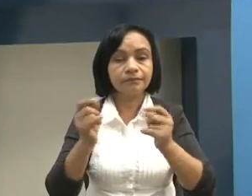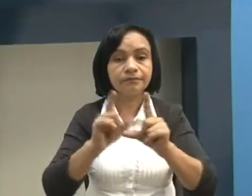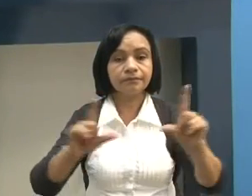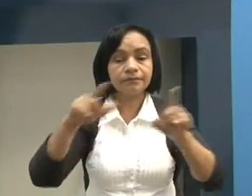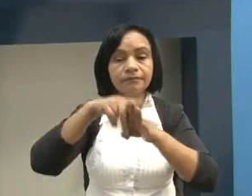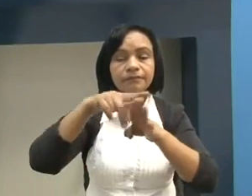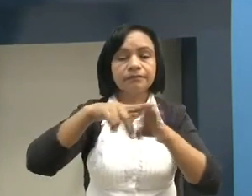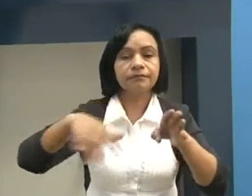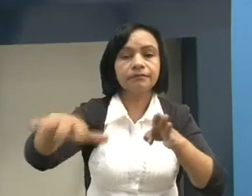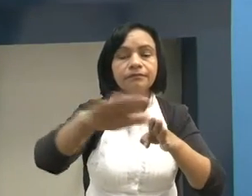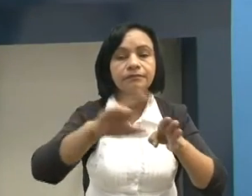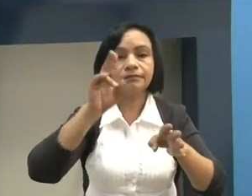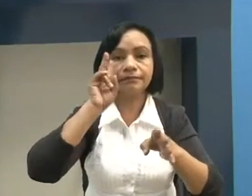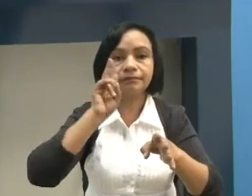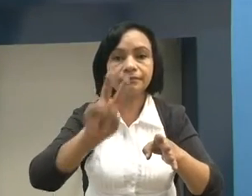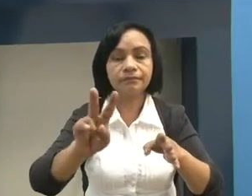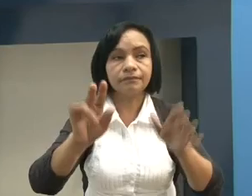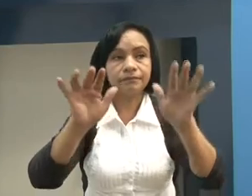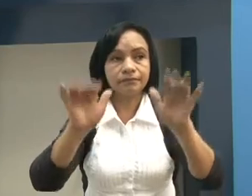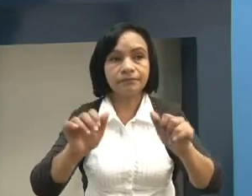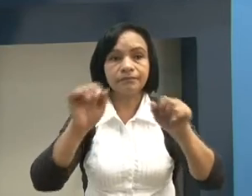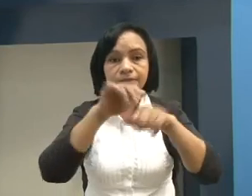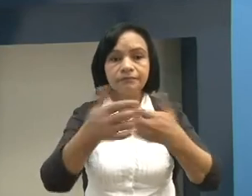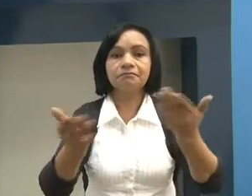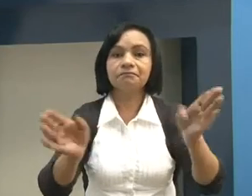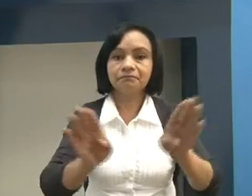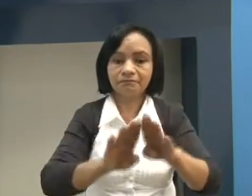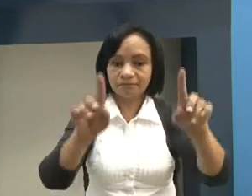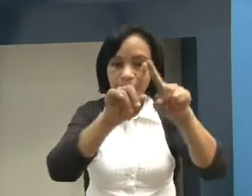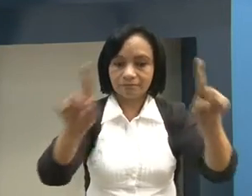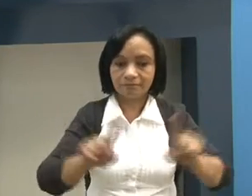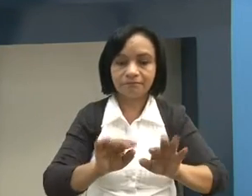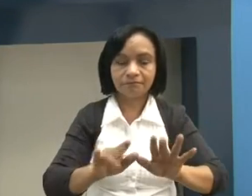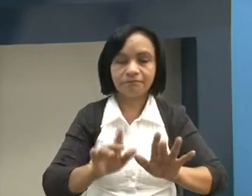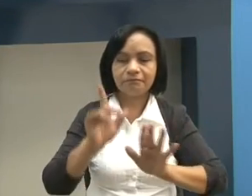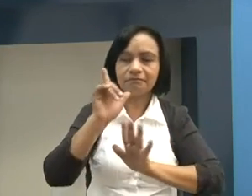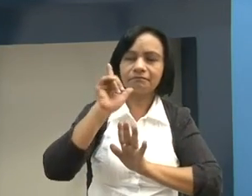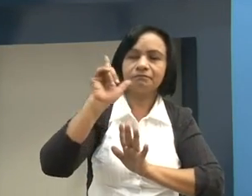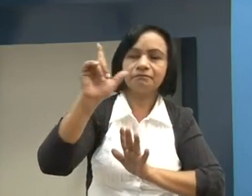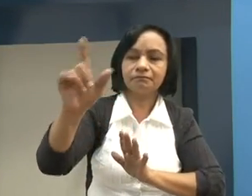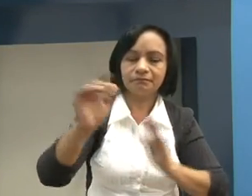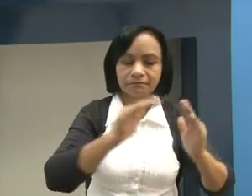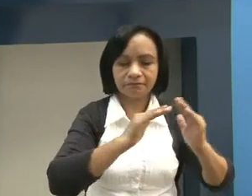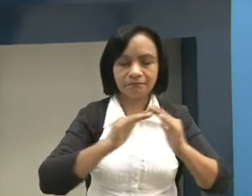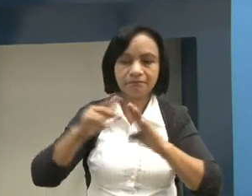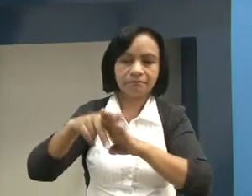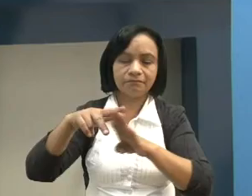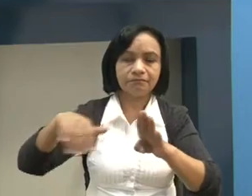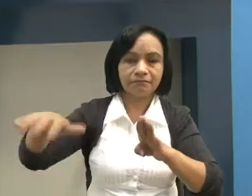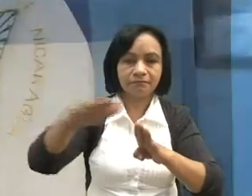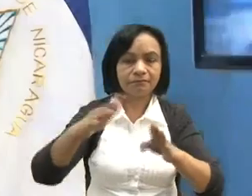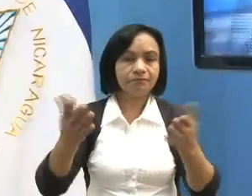rural. Exacto. Hemos visto que ahora precisamente hay aulas digitales, gracias a Dios, en las zonas urbanas y también en la zona